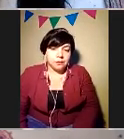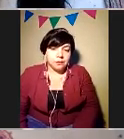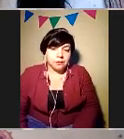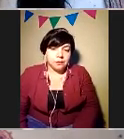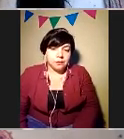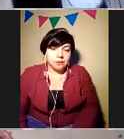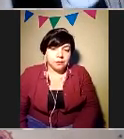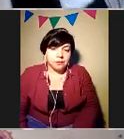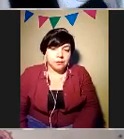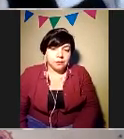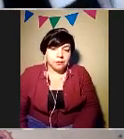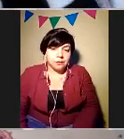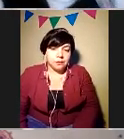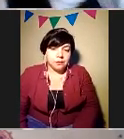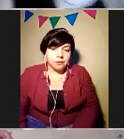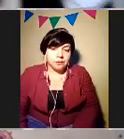las